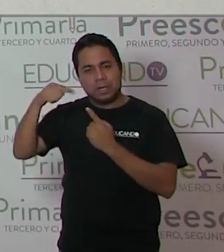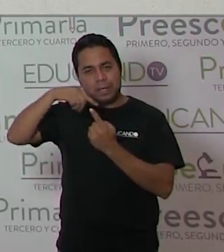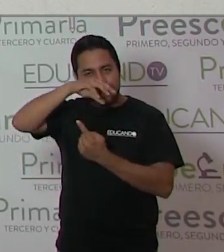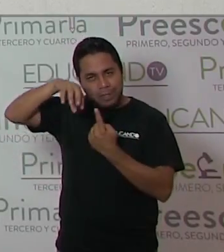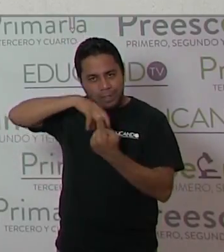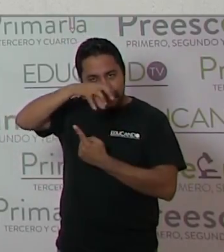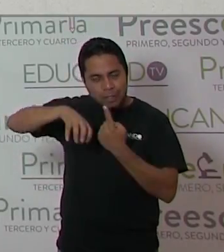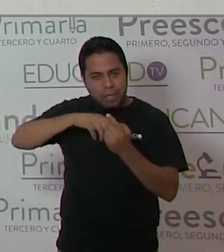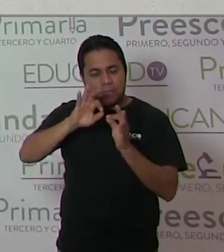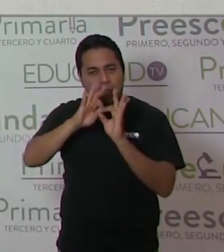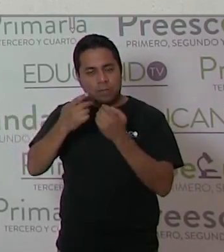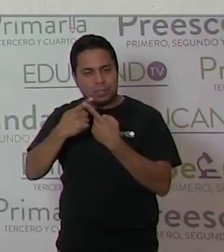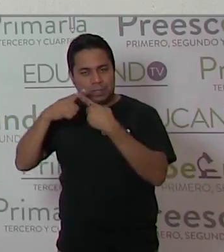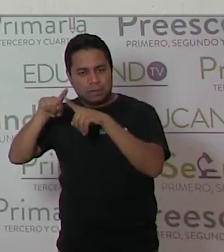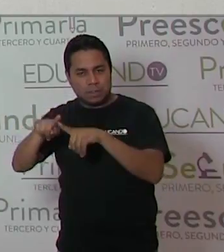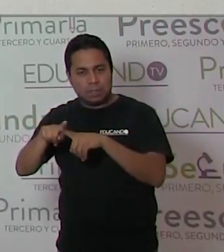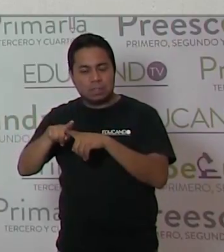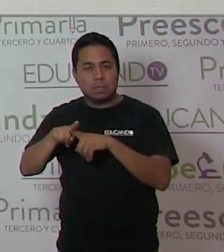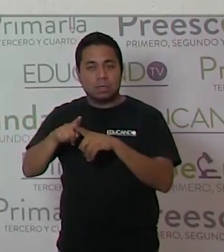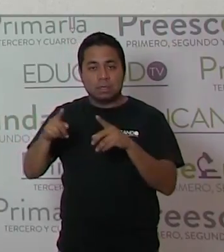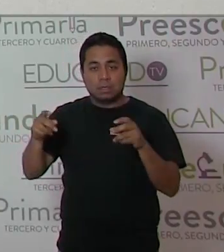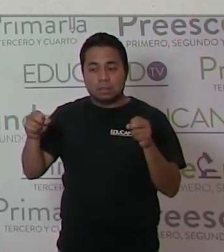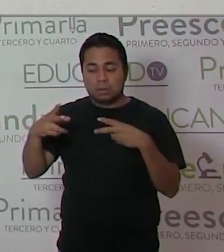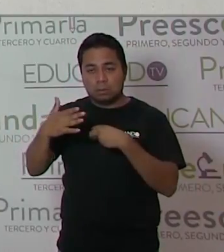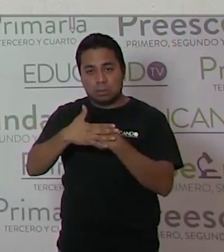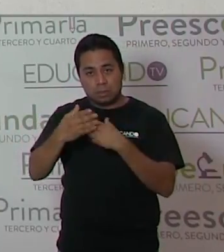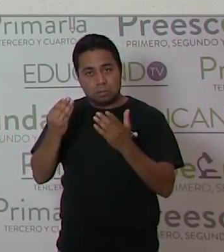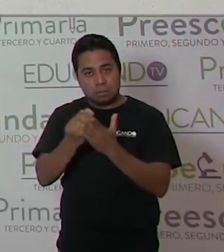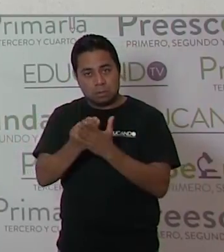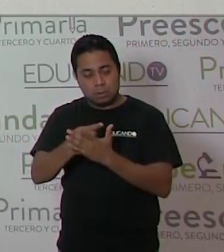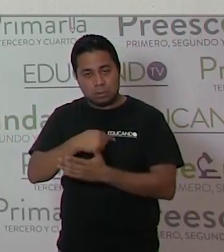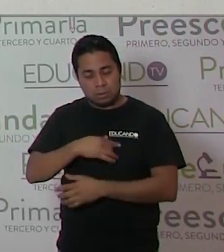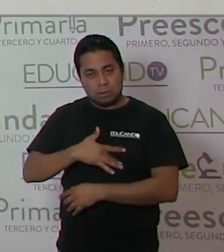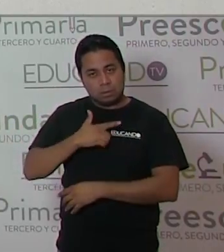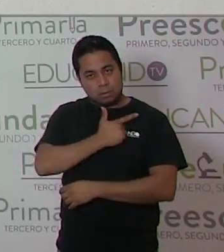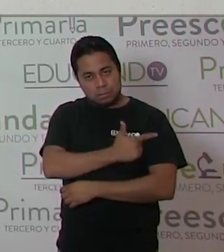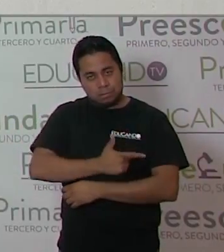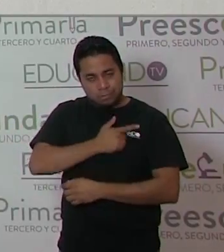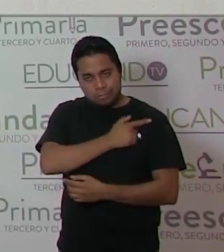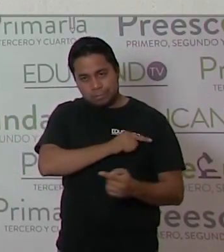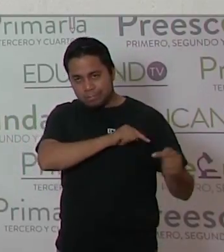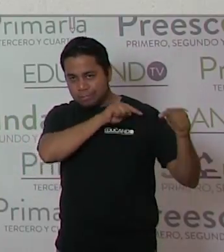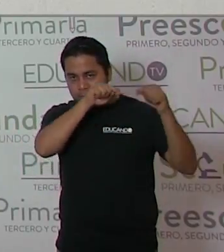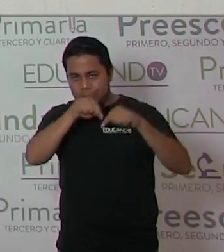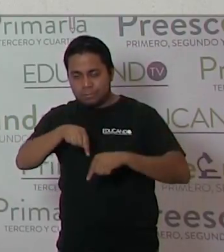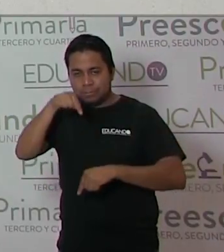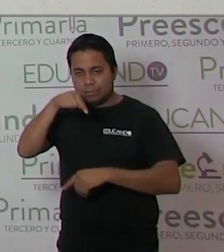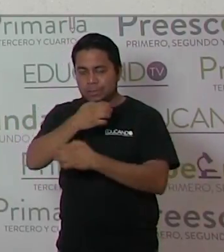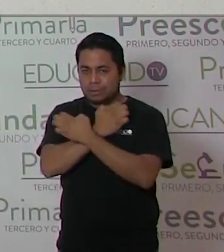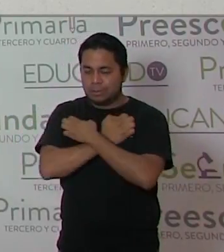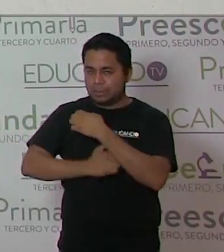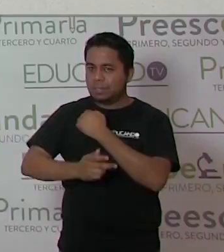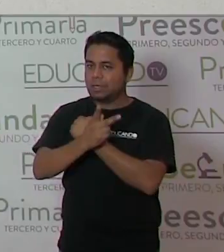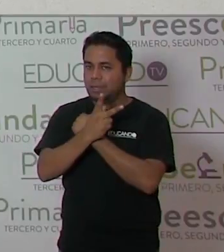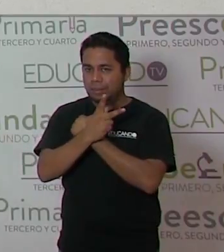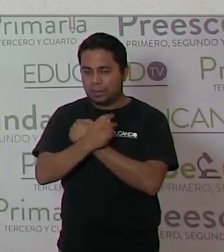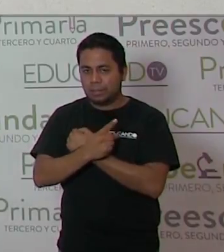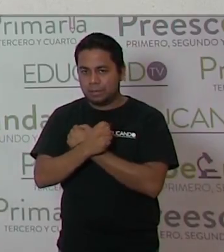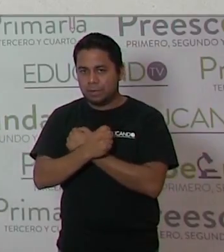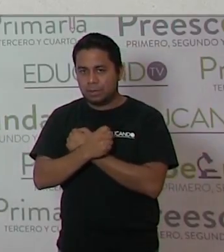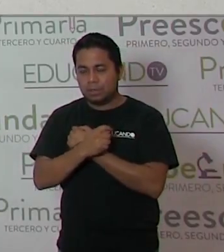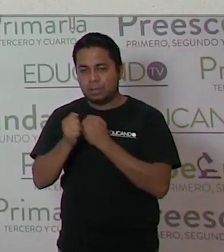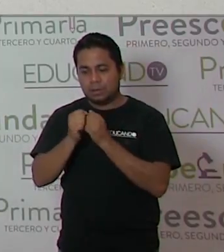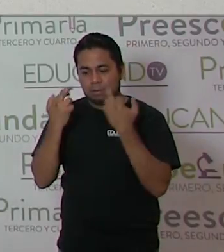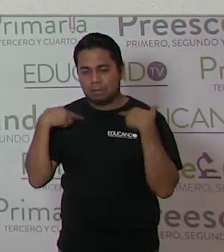girarlas, figuras geométricas. Te espero en la próxima emisión. Me dio mucho gusto haber estado contigo aquí en Educando